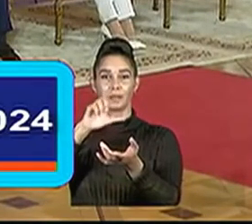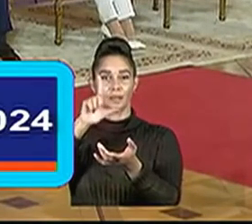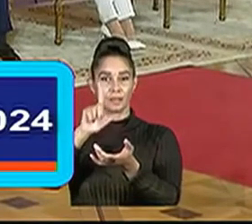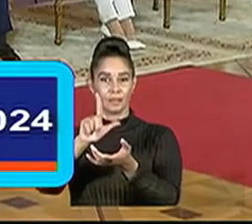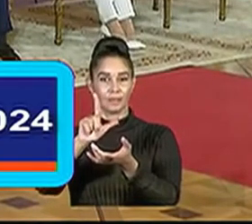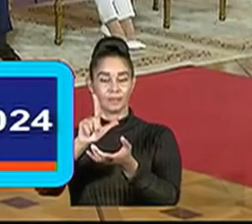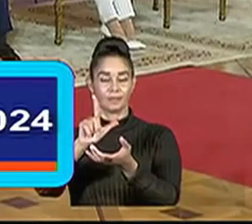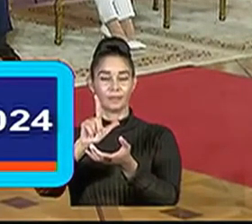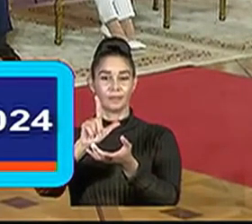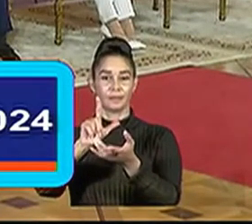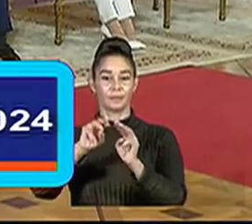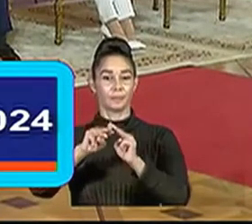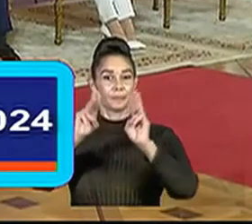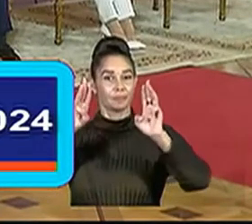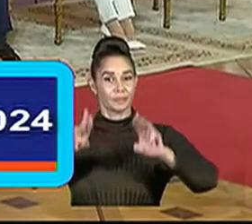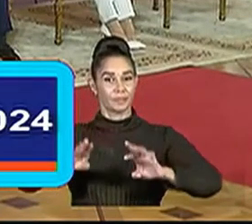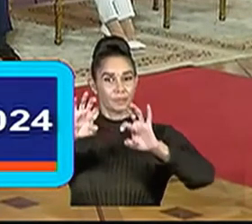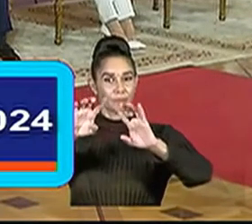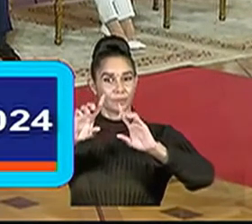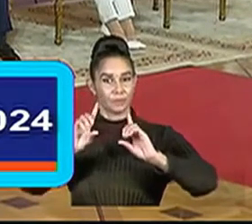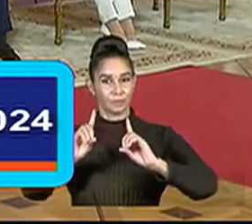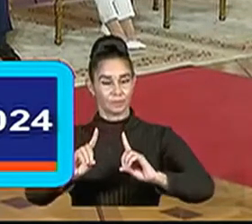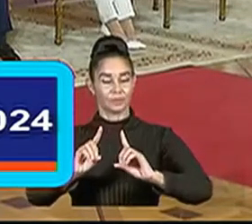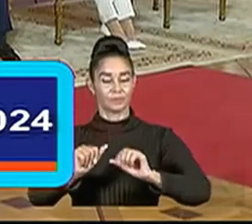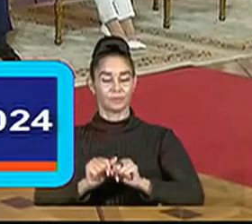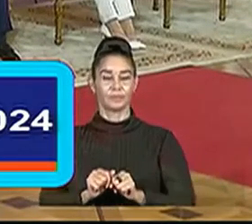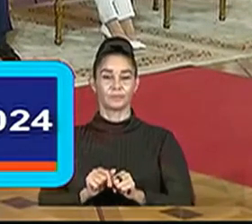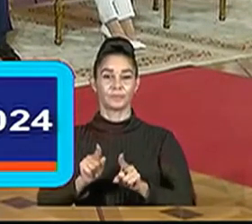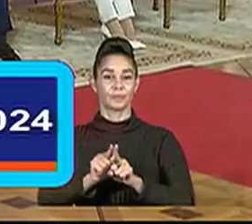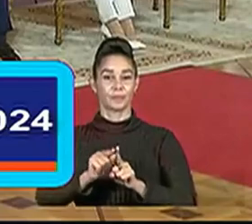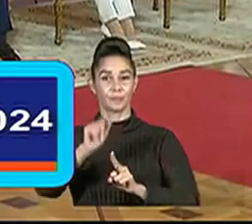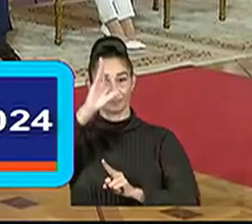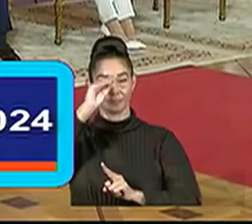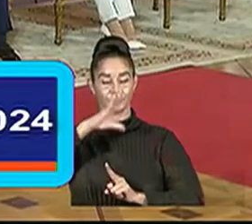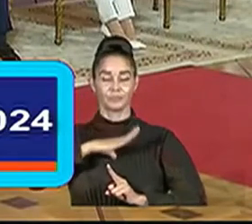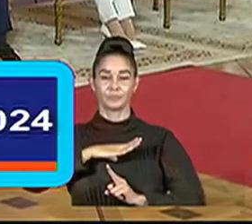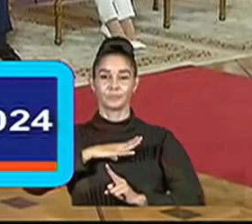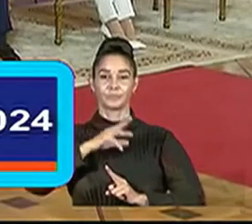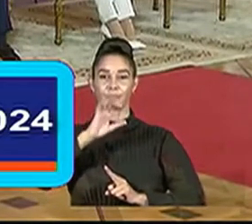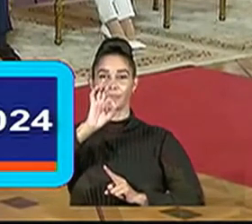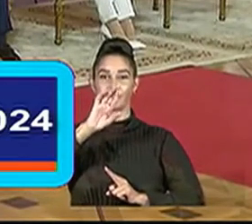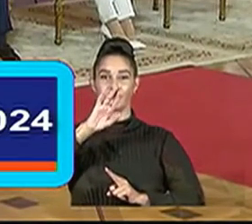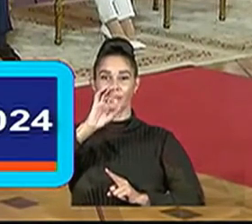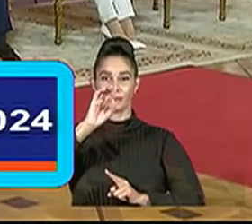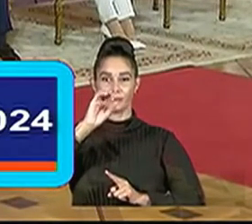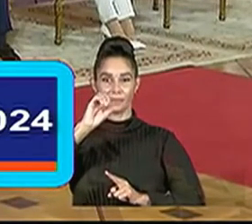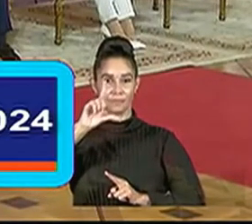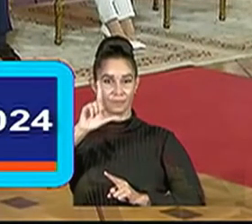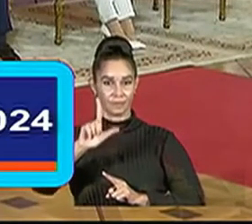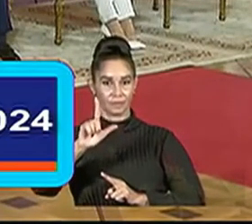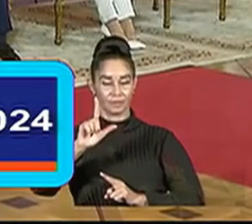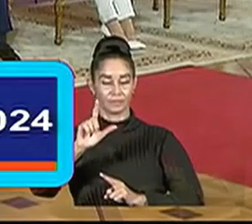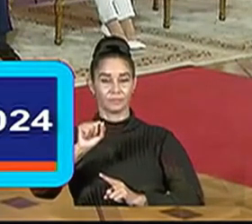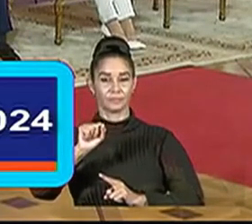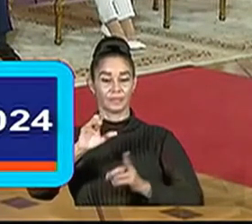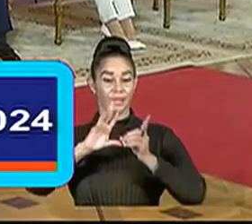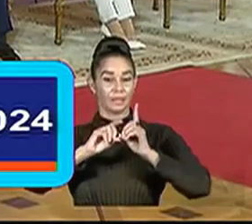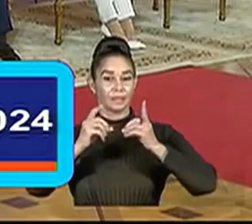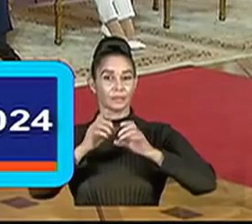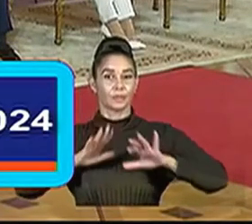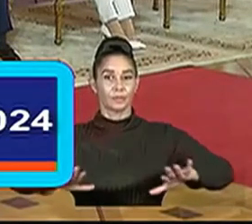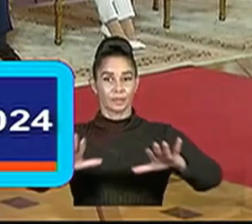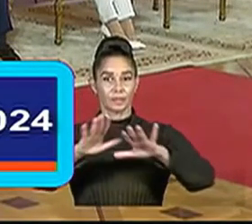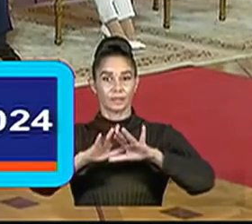Hernández, ministro de Educación, señor Rafael Santos, director general